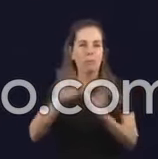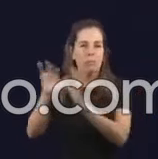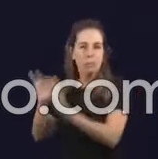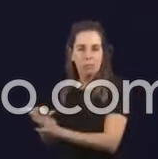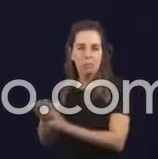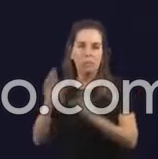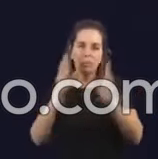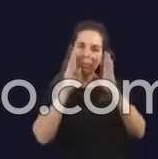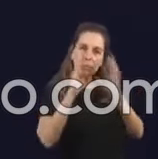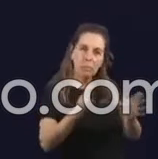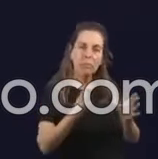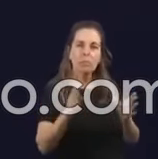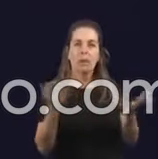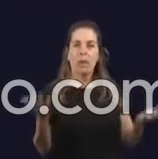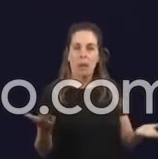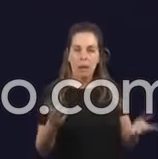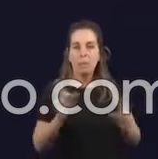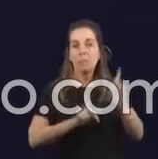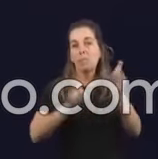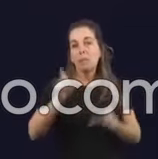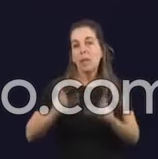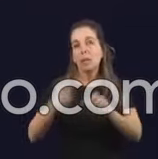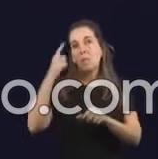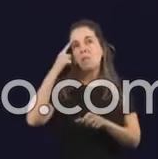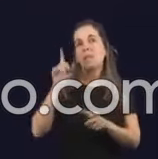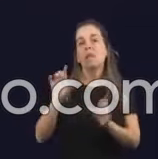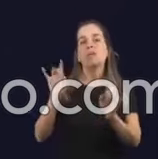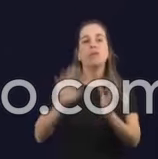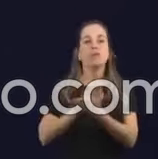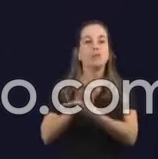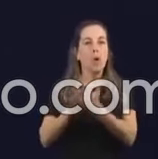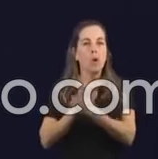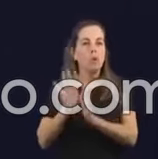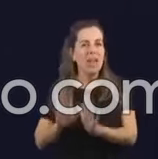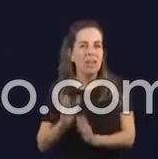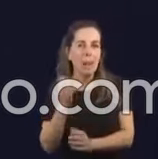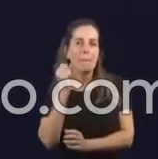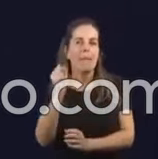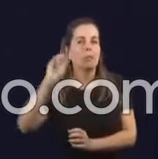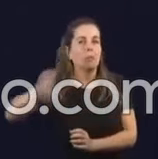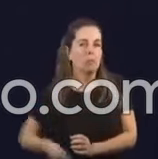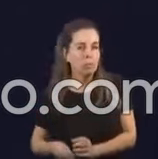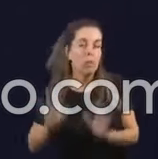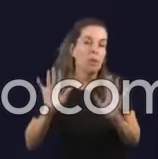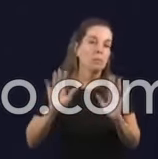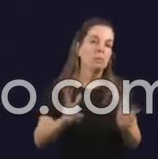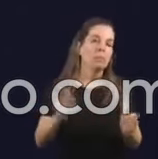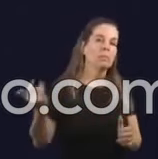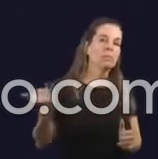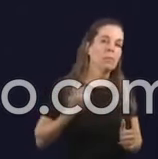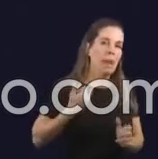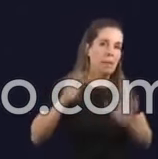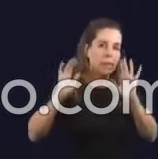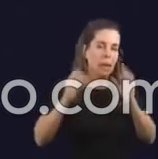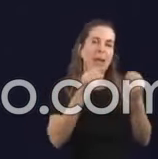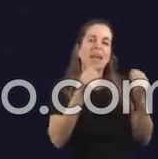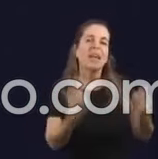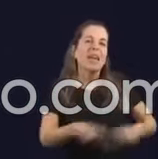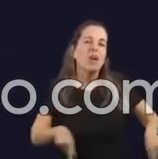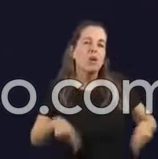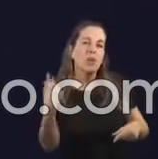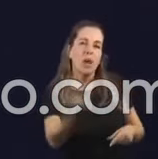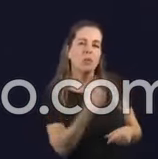vuelta a la página y quien quiera quien piense que esto se soluciona devaluando bueno díganme en tal caso qué hicimos